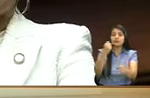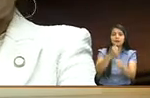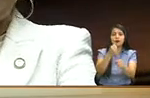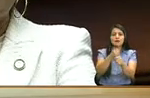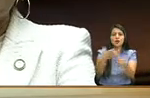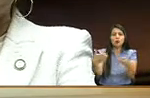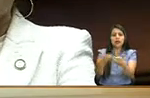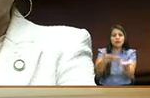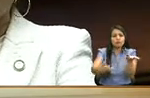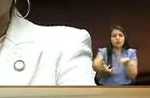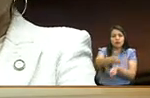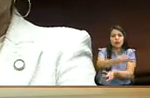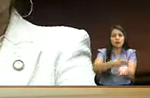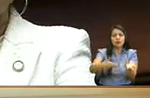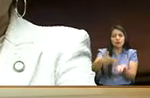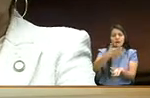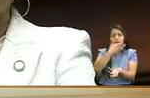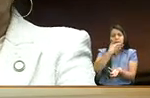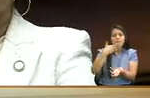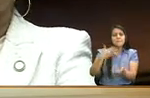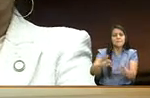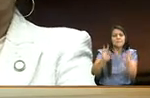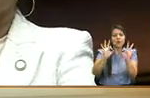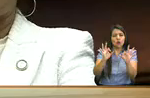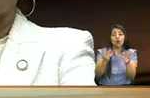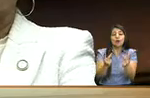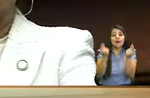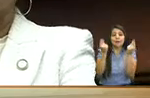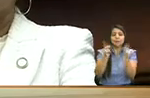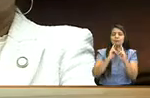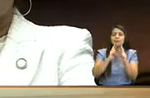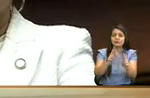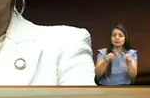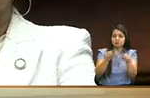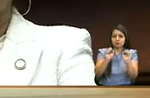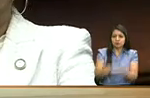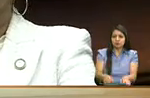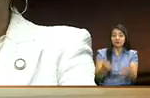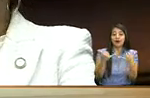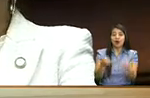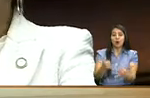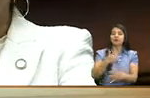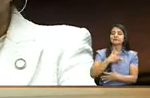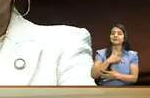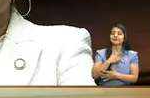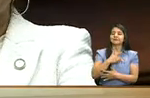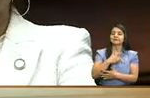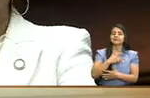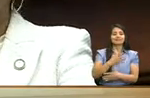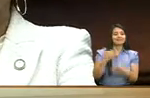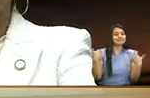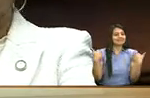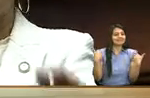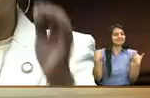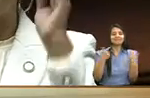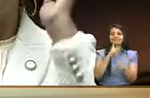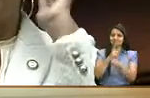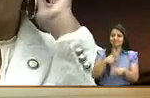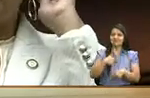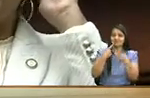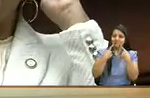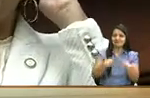siempre garantiza mejores y rápidos resultados, hoy me siento muy alegre de